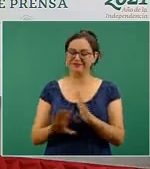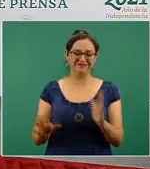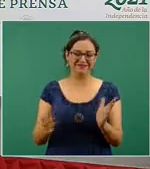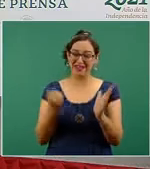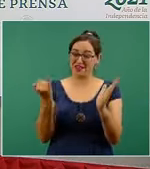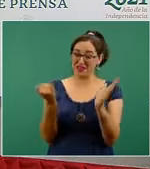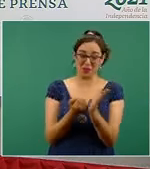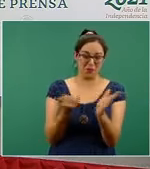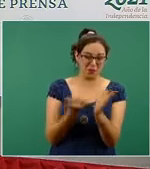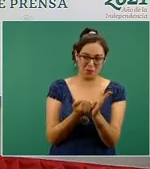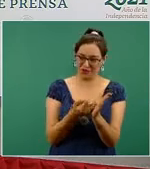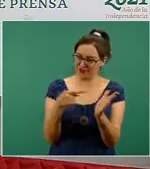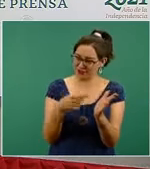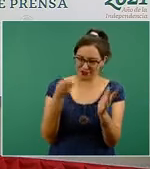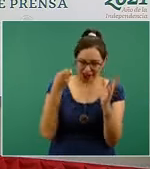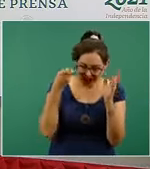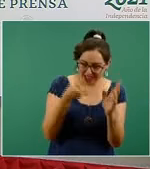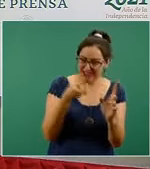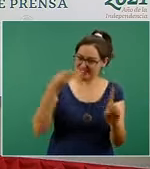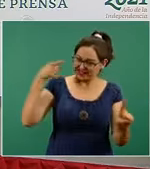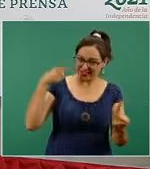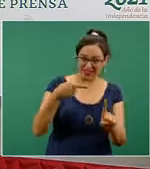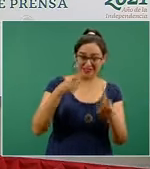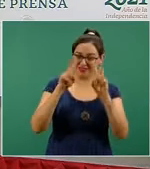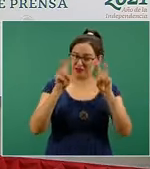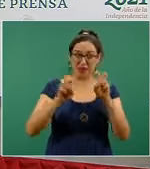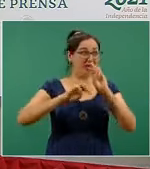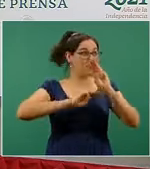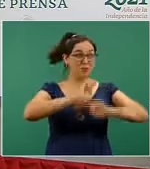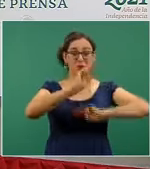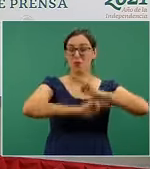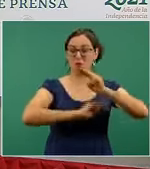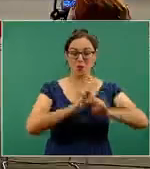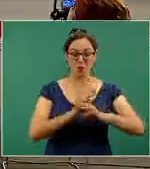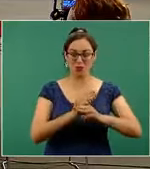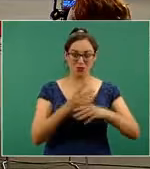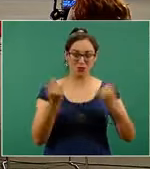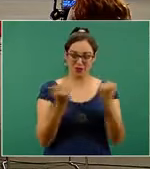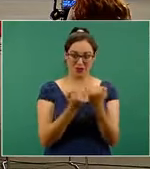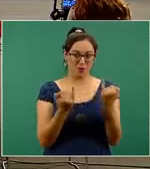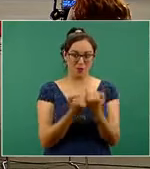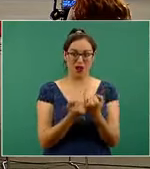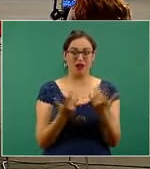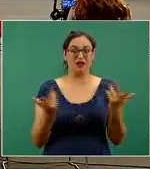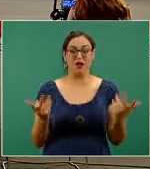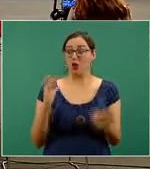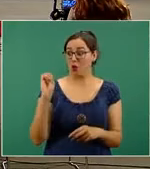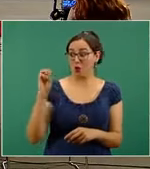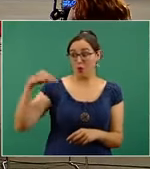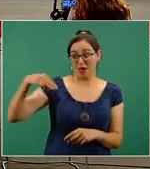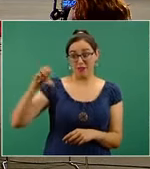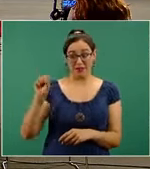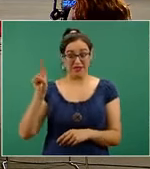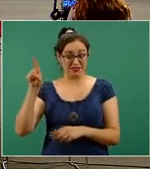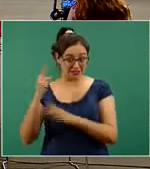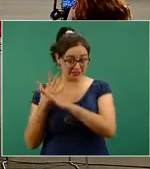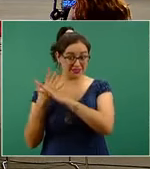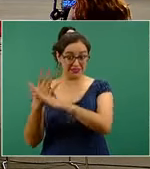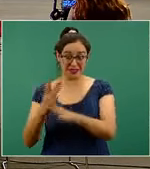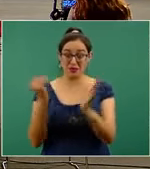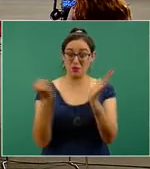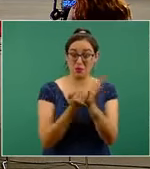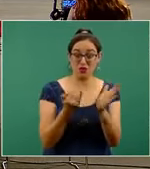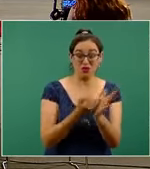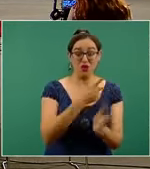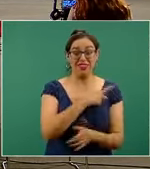impuestos más bajos, a pesar de que fuimos pioneros. Entonces, la recomendación de la Organización Mundial de la Salud es al menos 20%, y